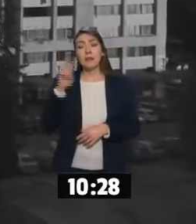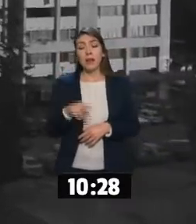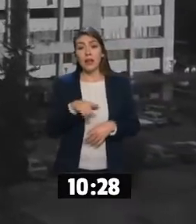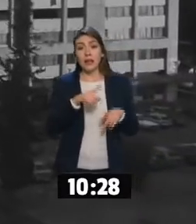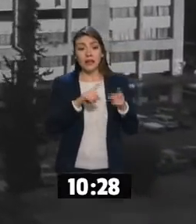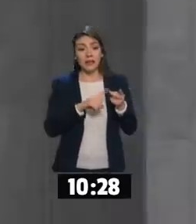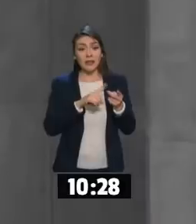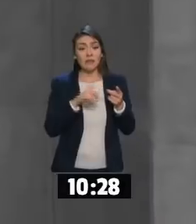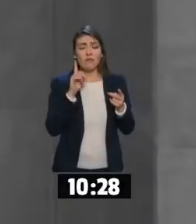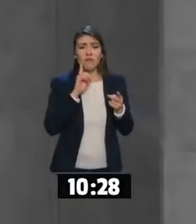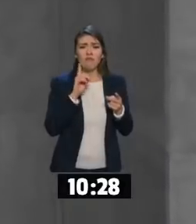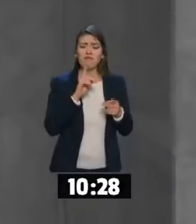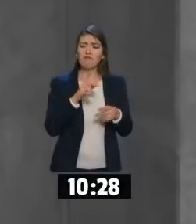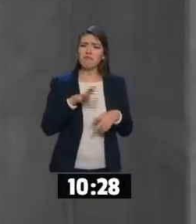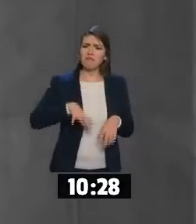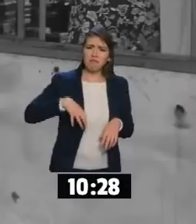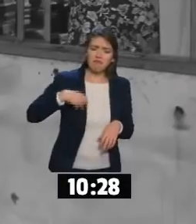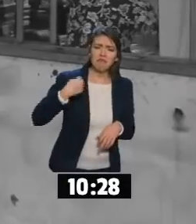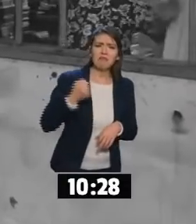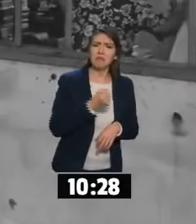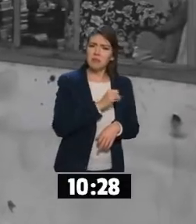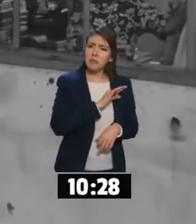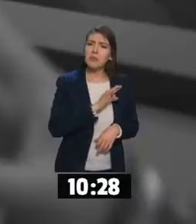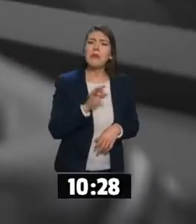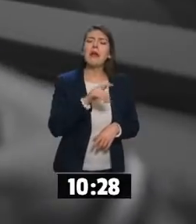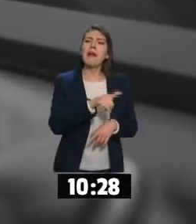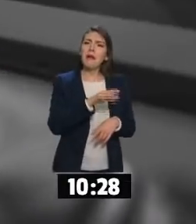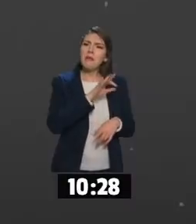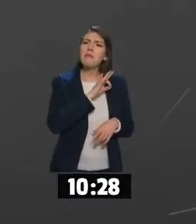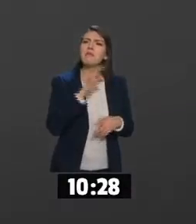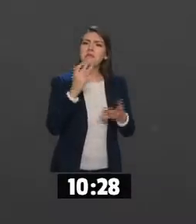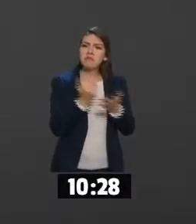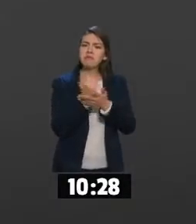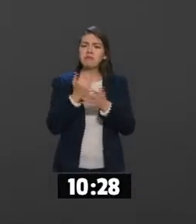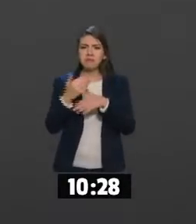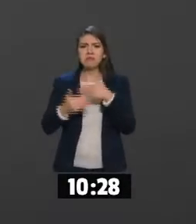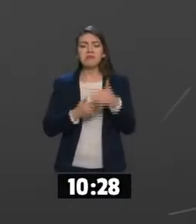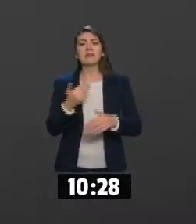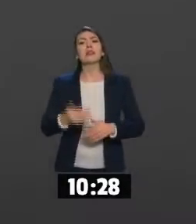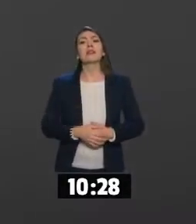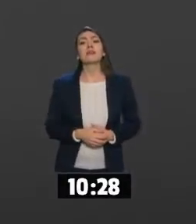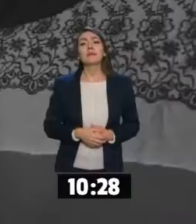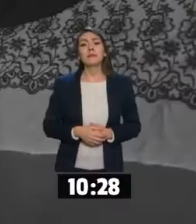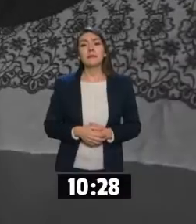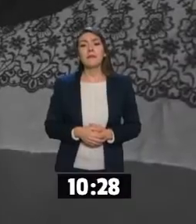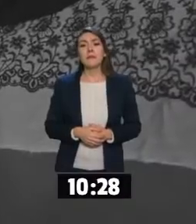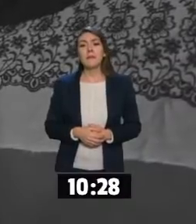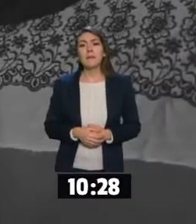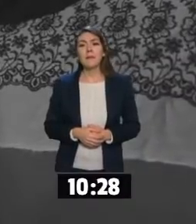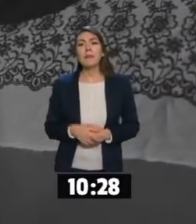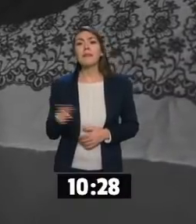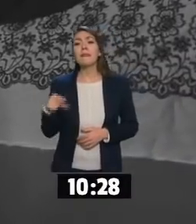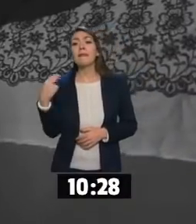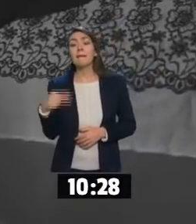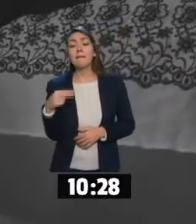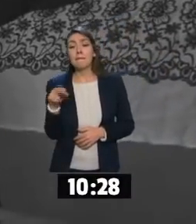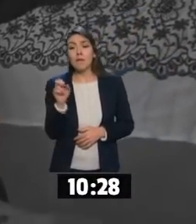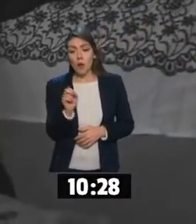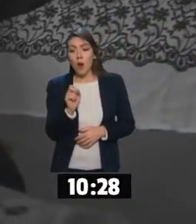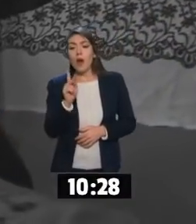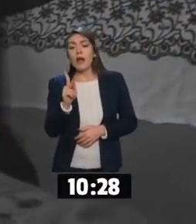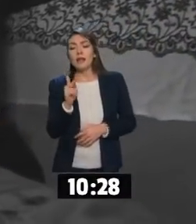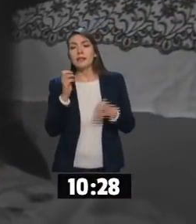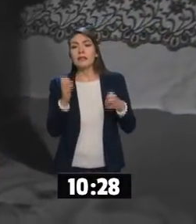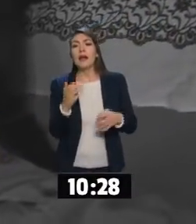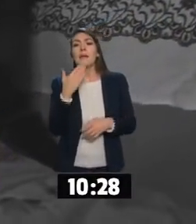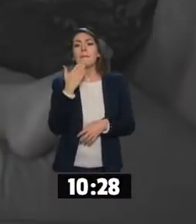Eso. Ok, está bien. Así se llama. Ok, está bien, señor. Y en un mundo en donde ahorita la cacería